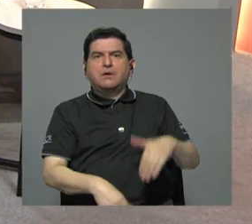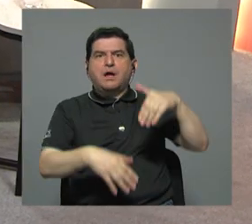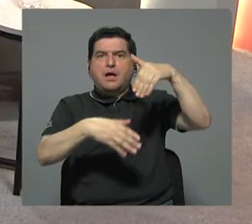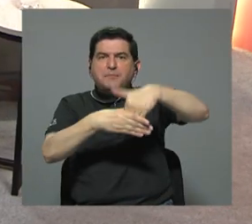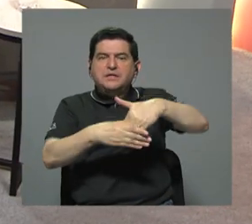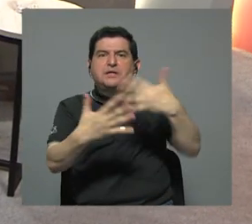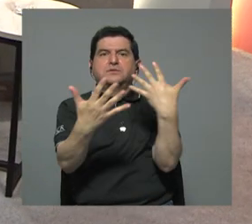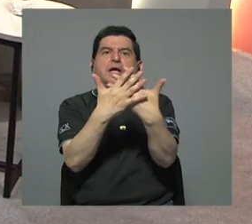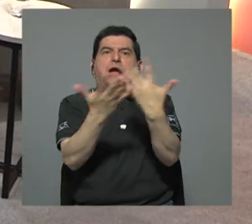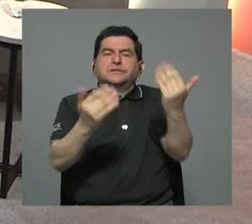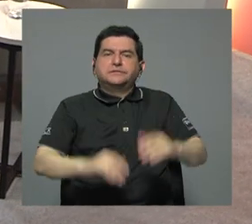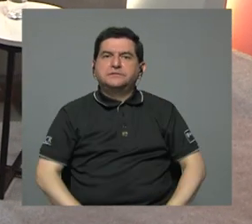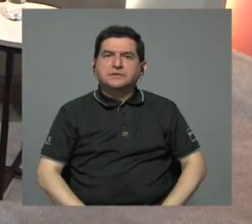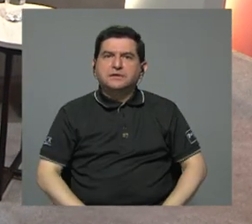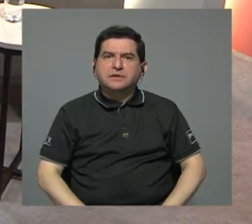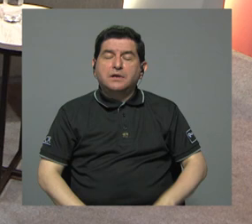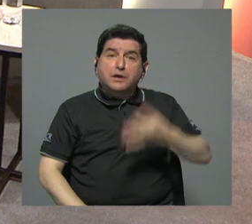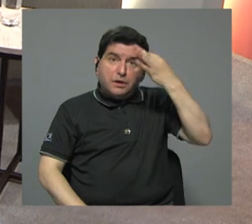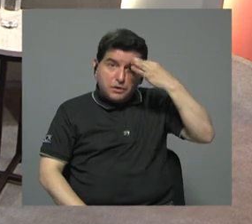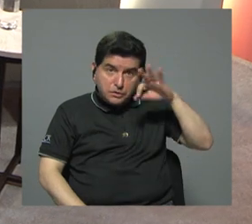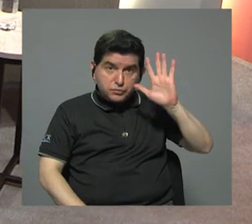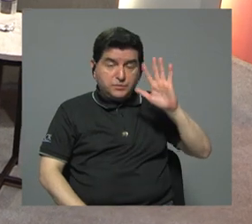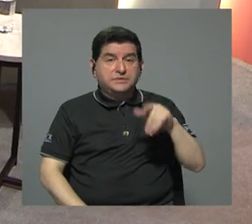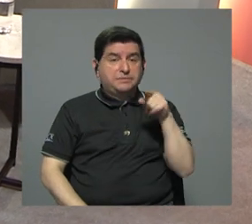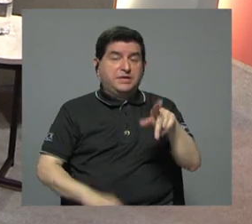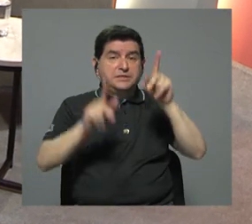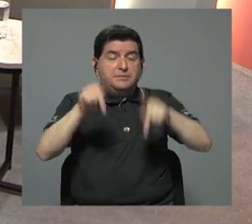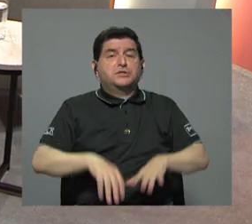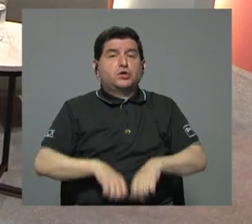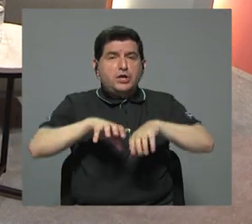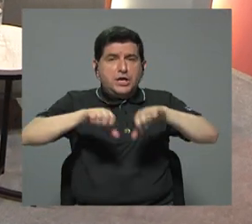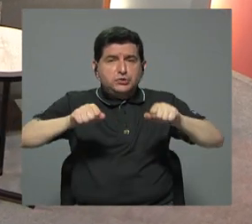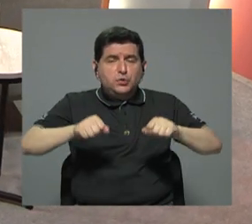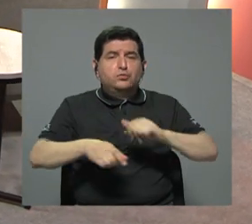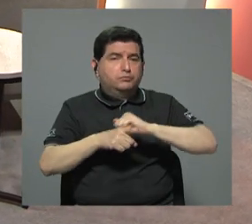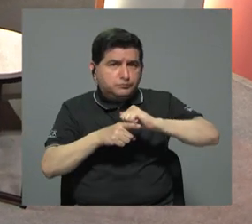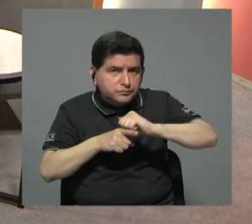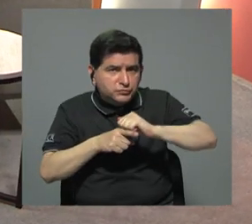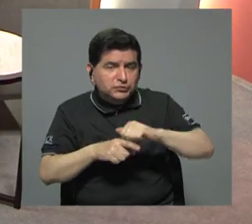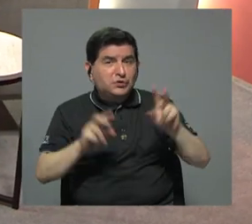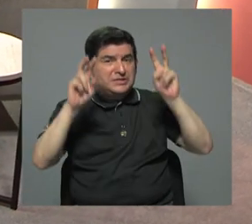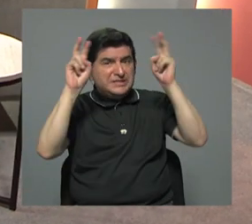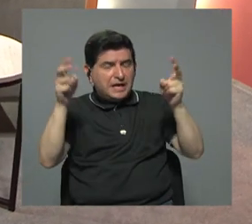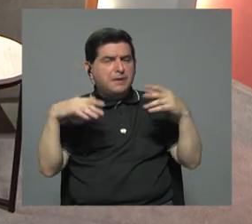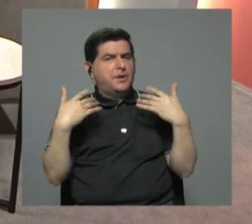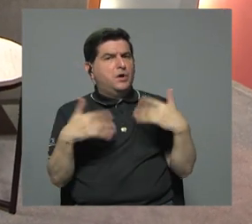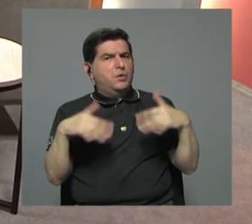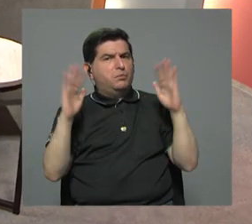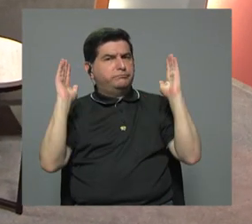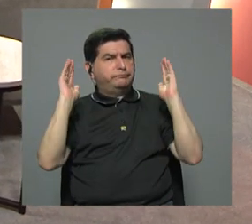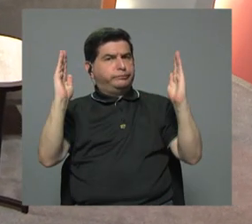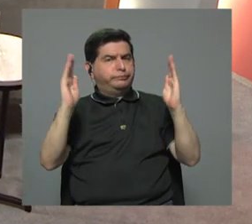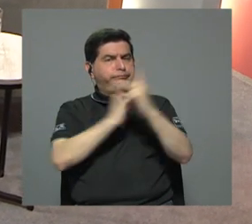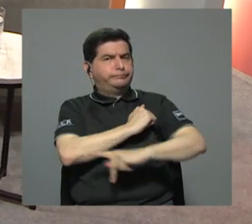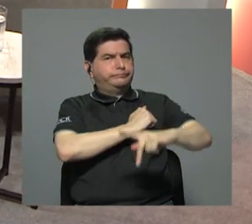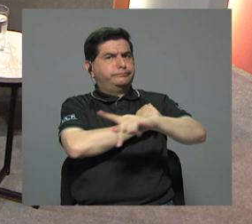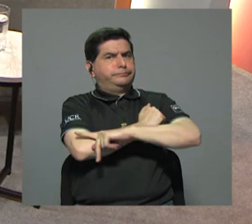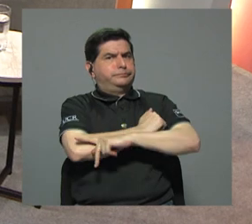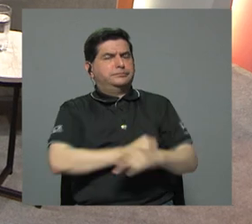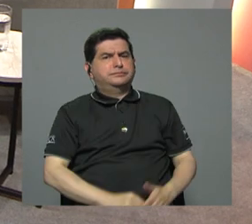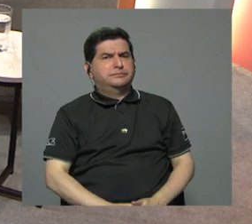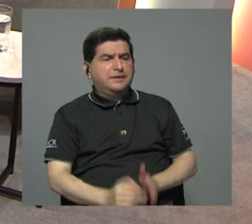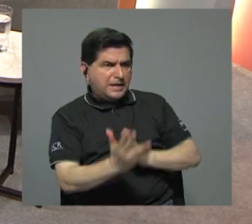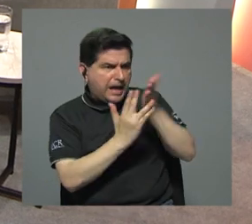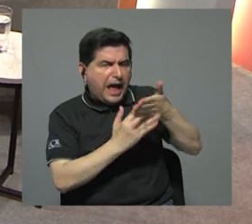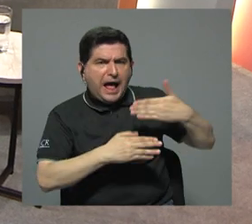cárcel porque presuntamente son corruptos eso es un tema grande en este país porque a través de